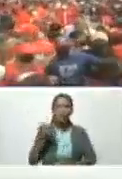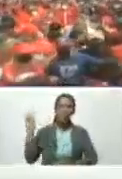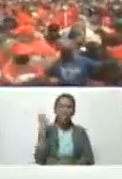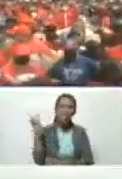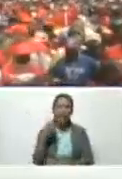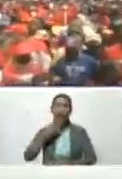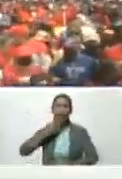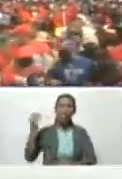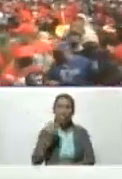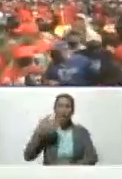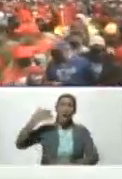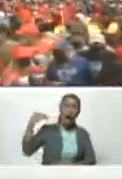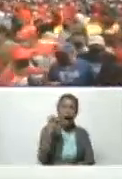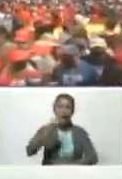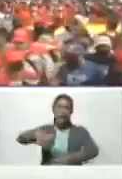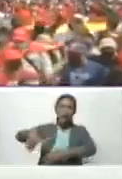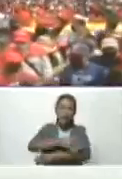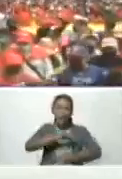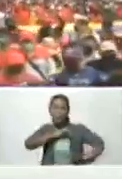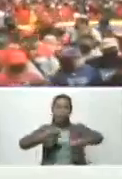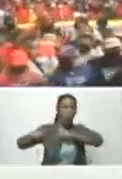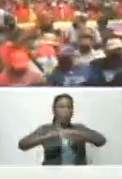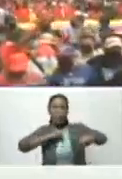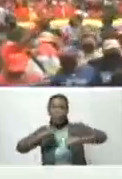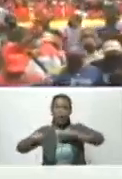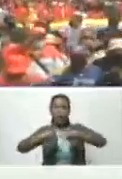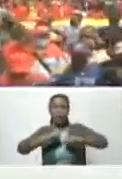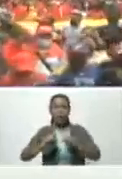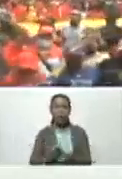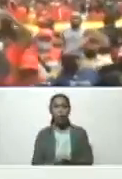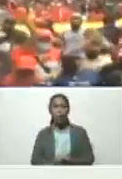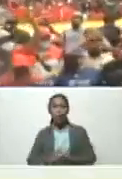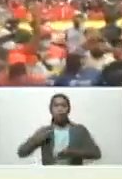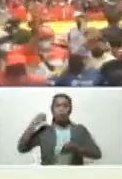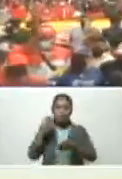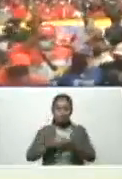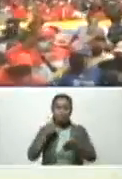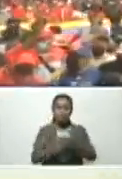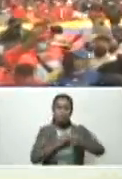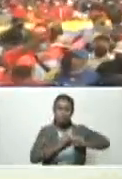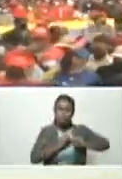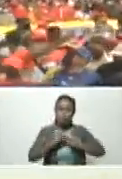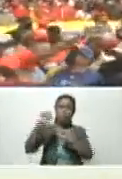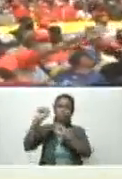juventud está en las calles, movilizada, combatiente,